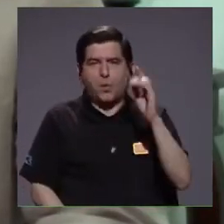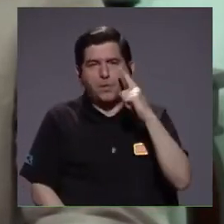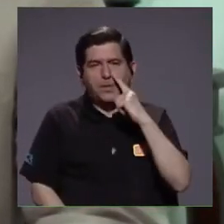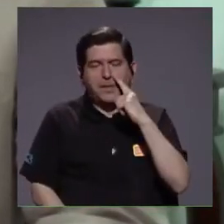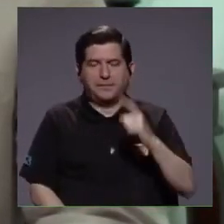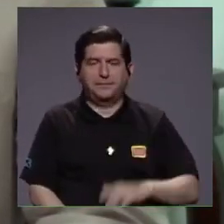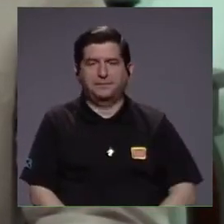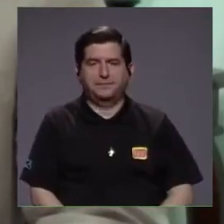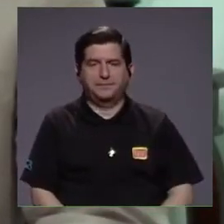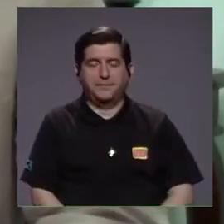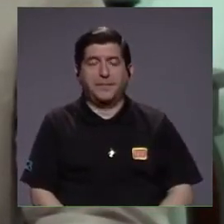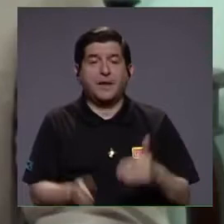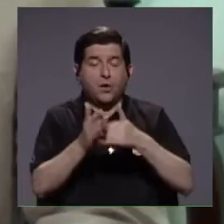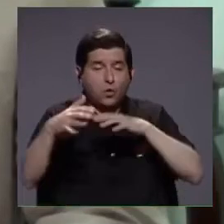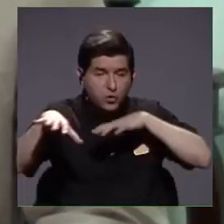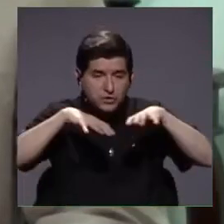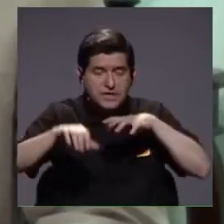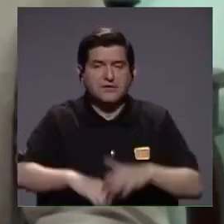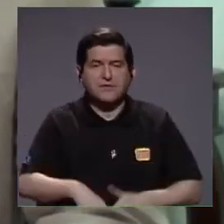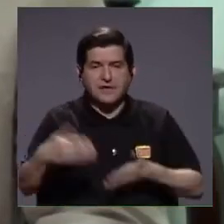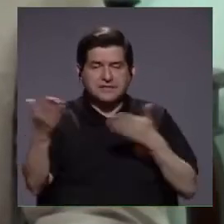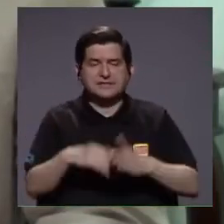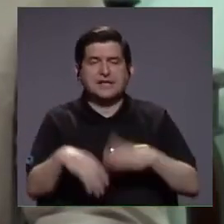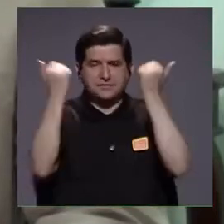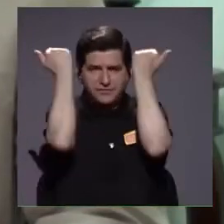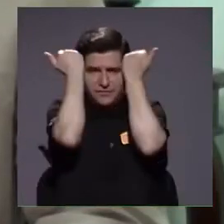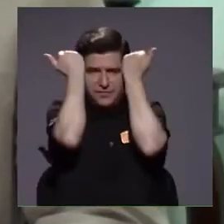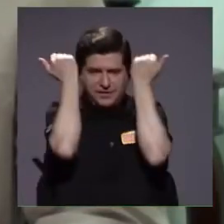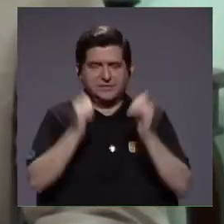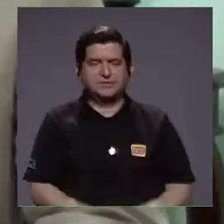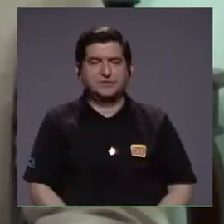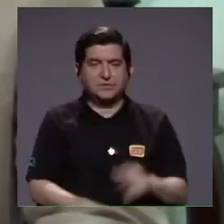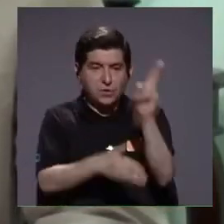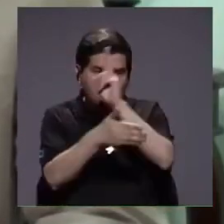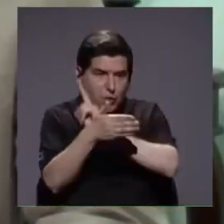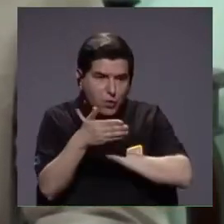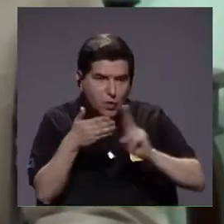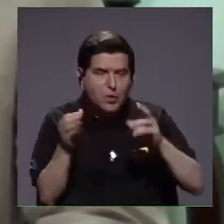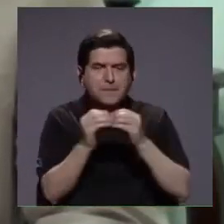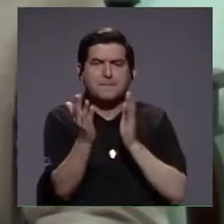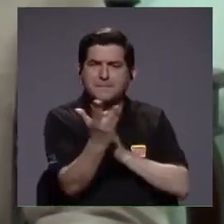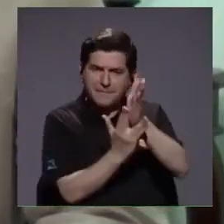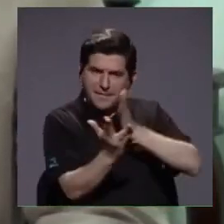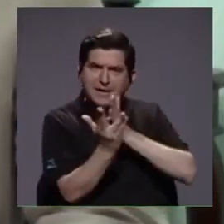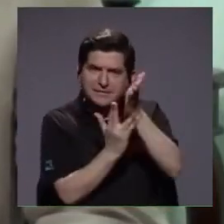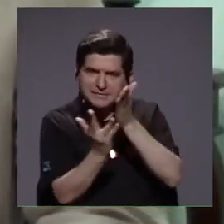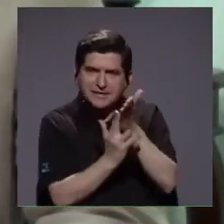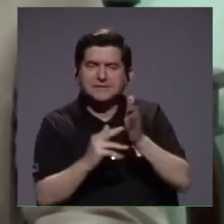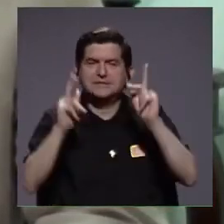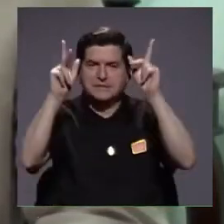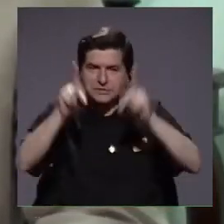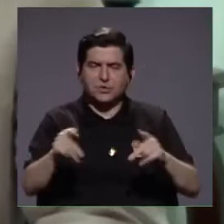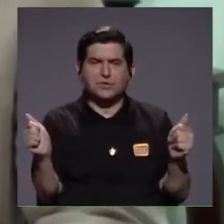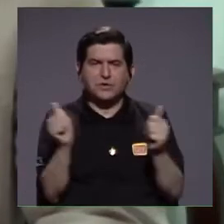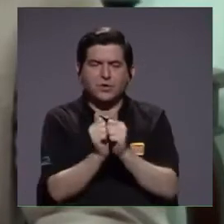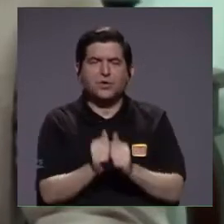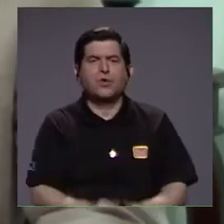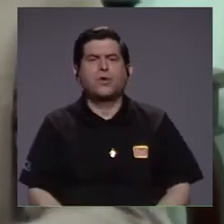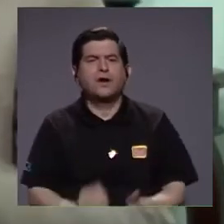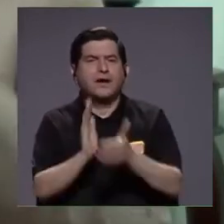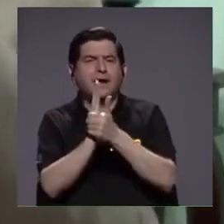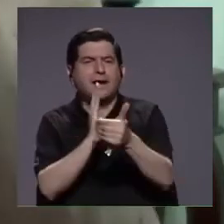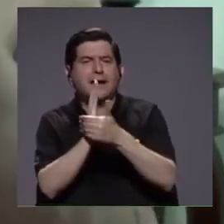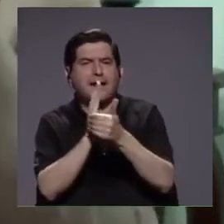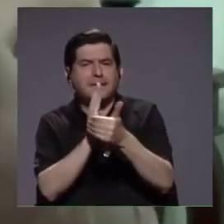padres, reactivar el servicio de psiquiatría, volver la universidad más accesible para las personas